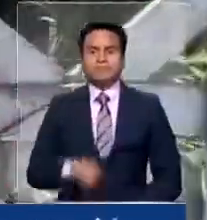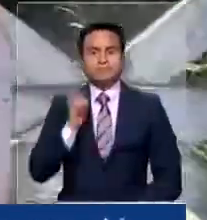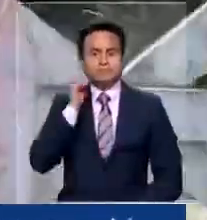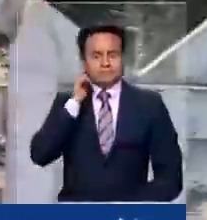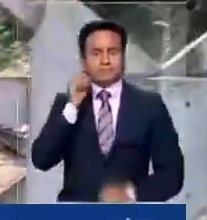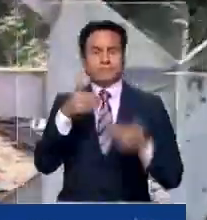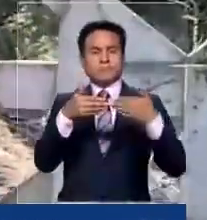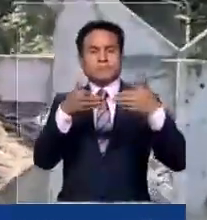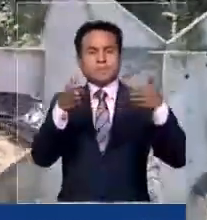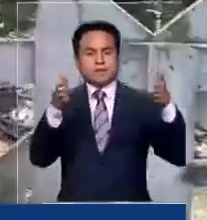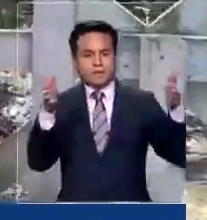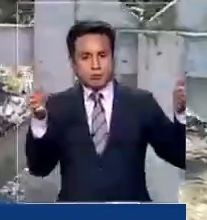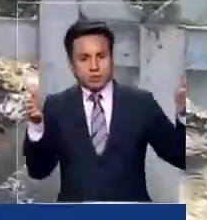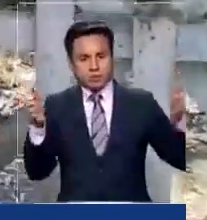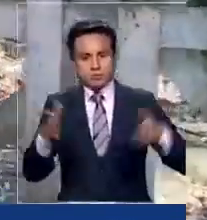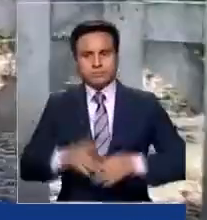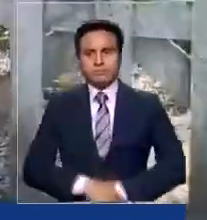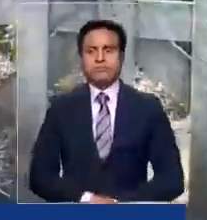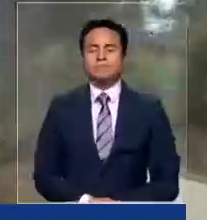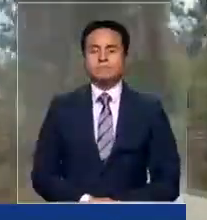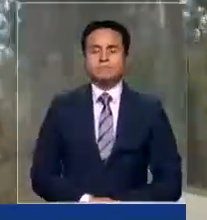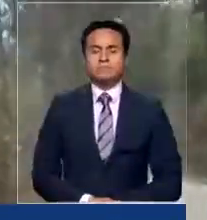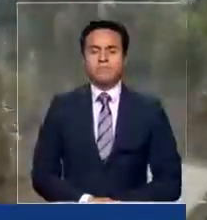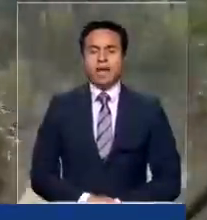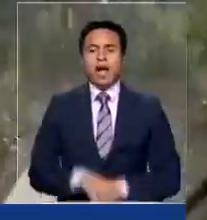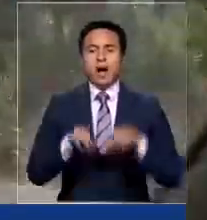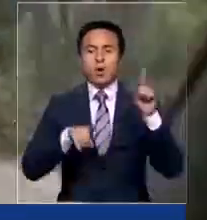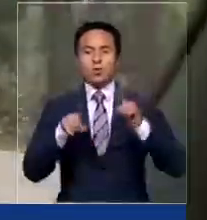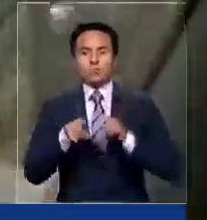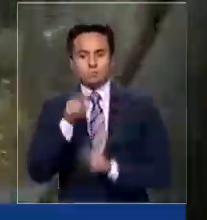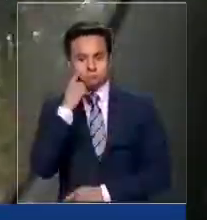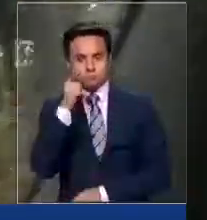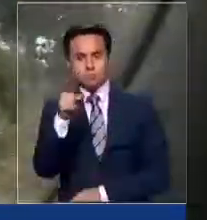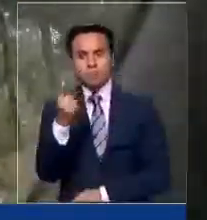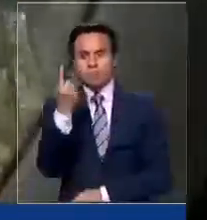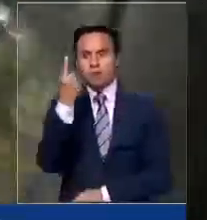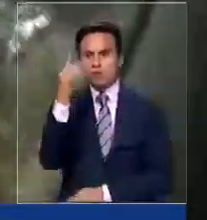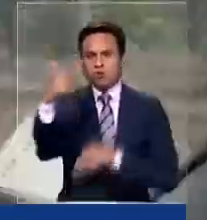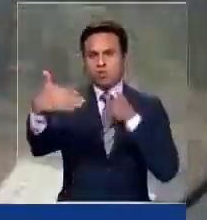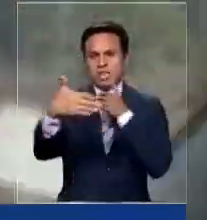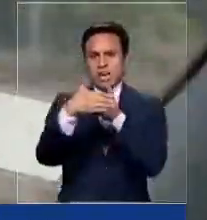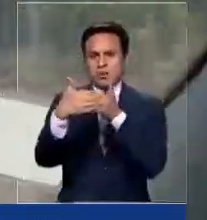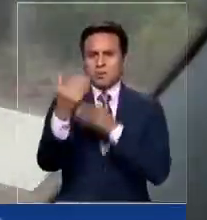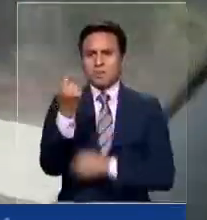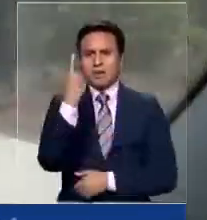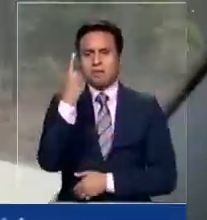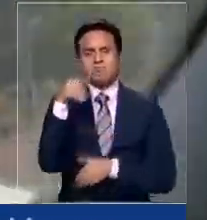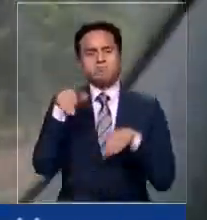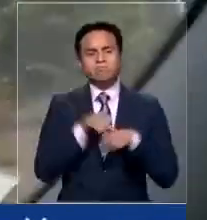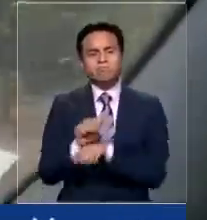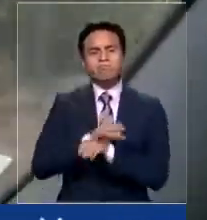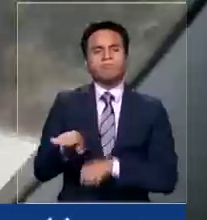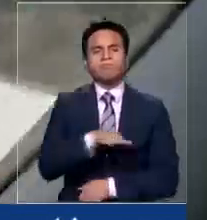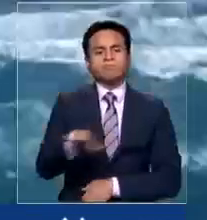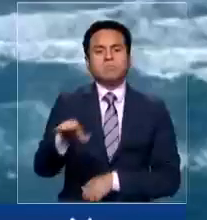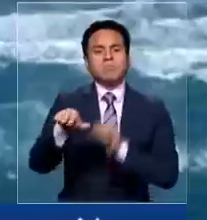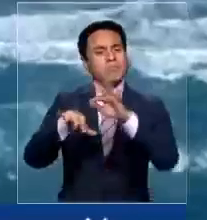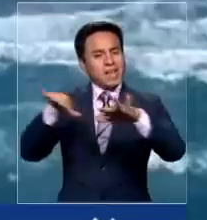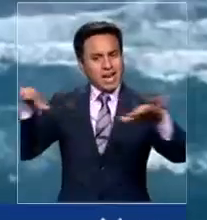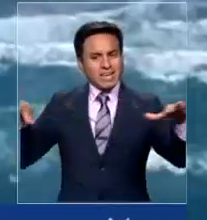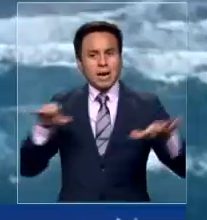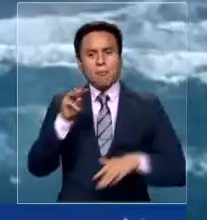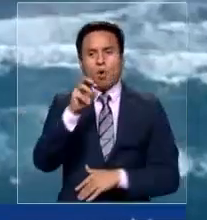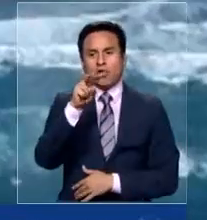no dimos la buena sorteamos entonces el primer obstáculo continuamos el viaje a la playa del sector